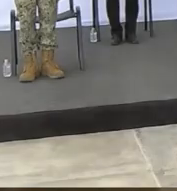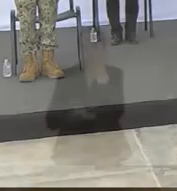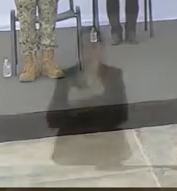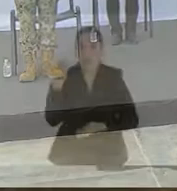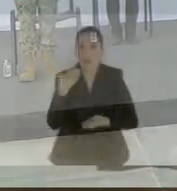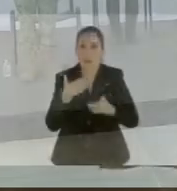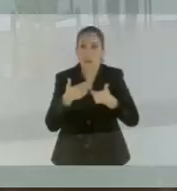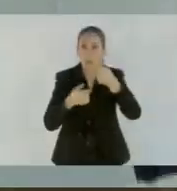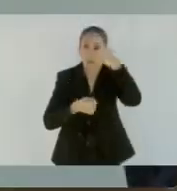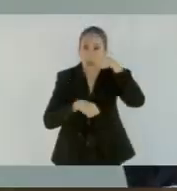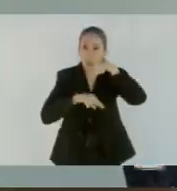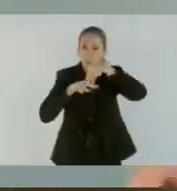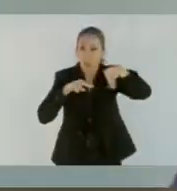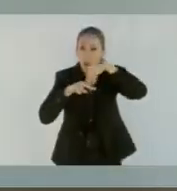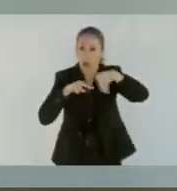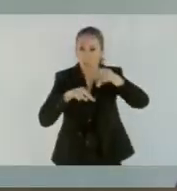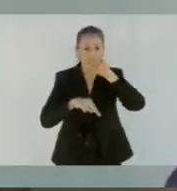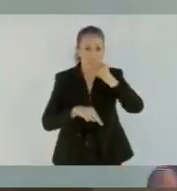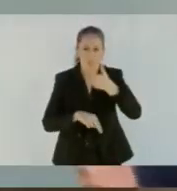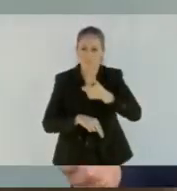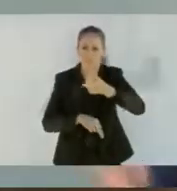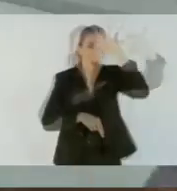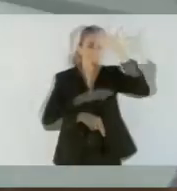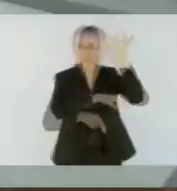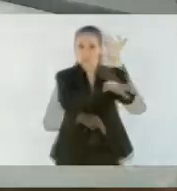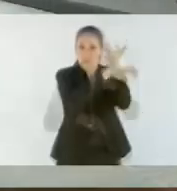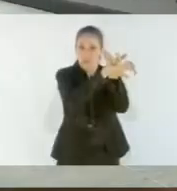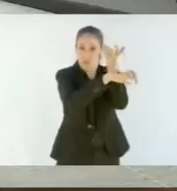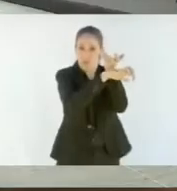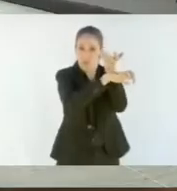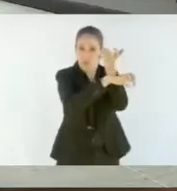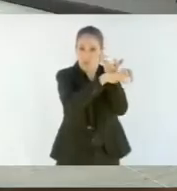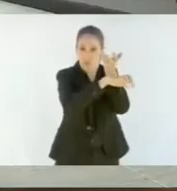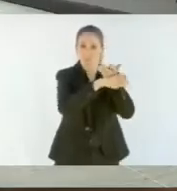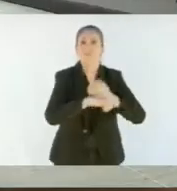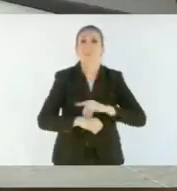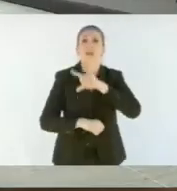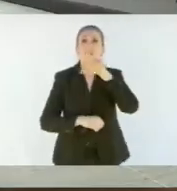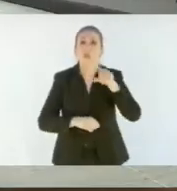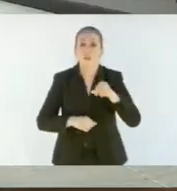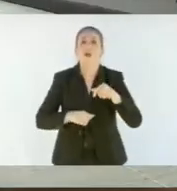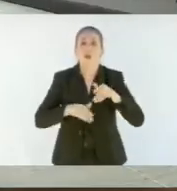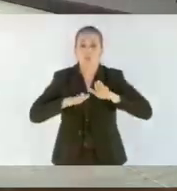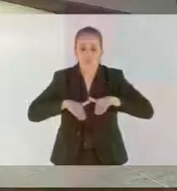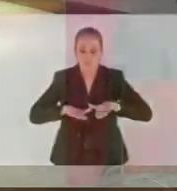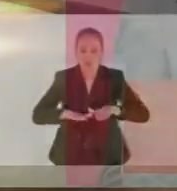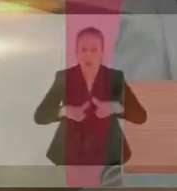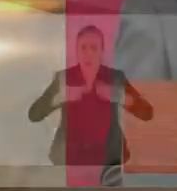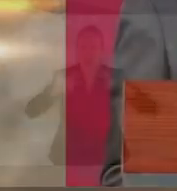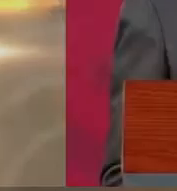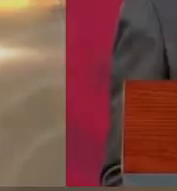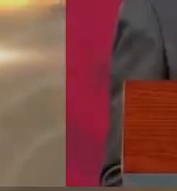el gobernador Jaime Rodríguez Calderón, entre otras figuras políticas que estuvieron presentes.